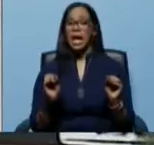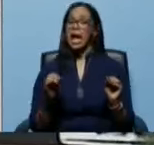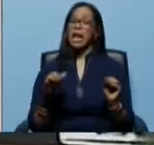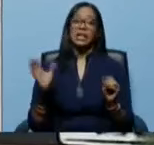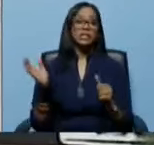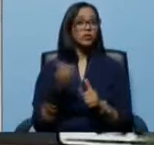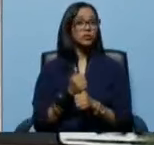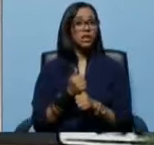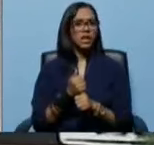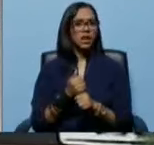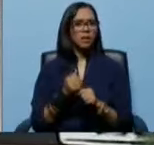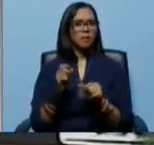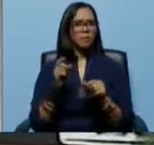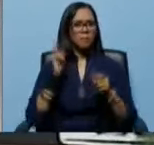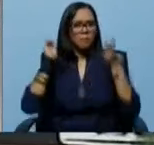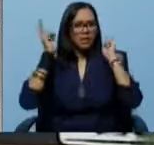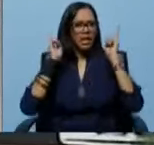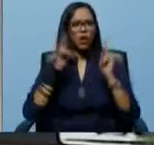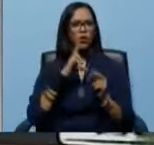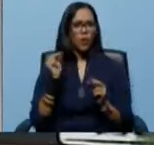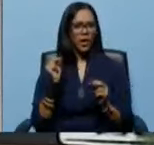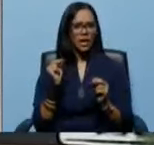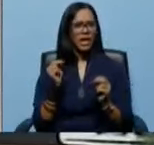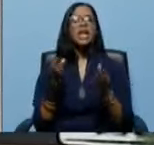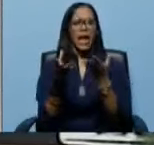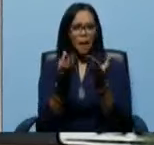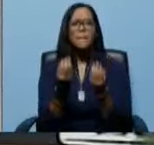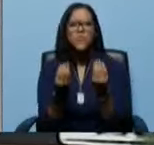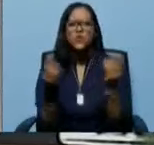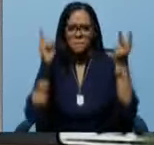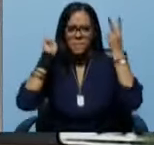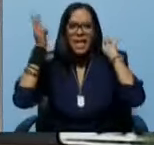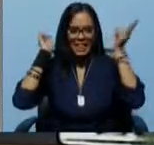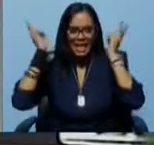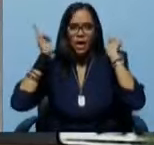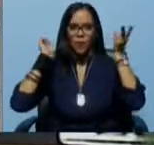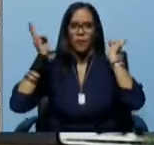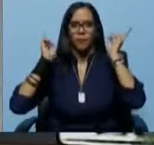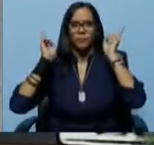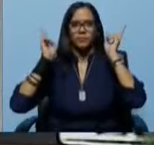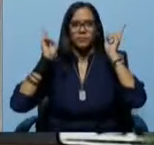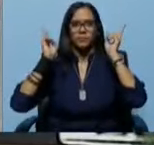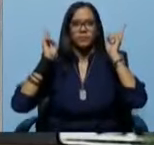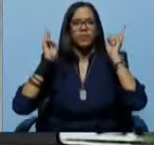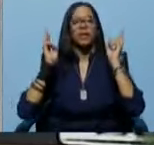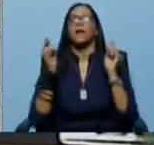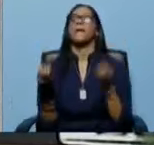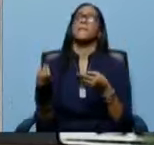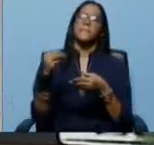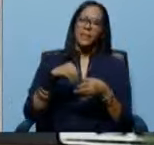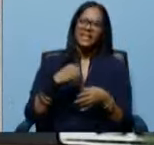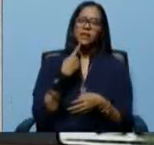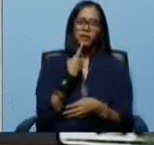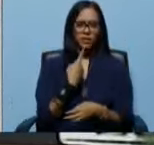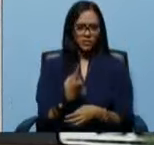yo creo que pendejo no es, es muy pendejo. Pero además le voy a decir lo siguiente.